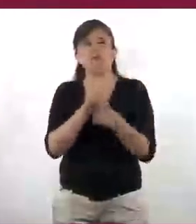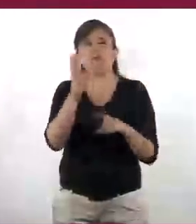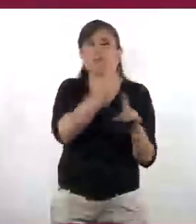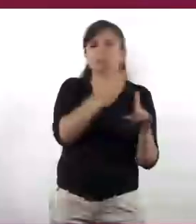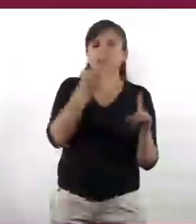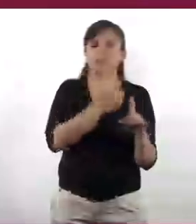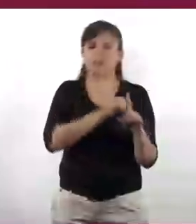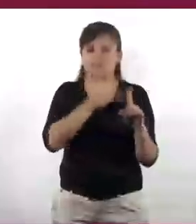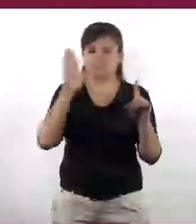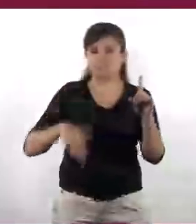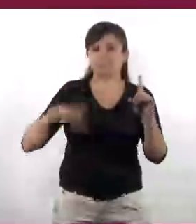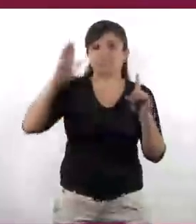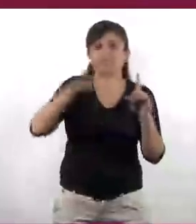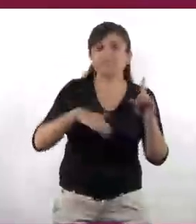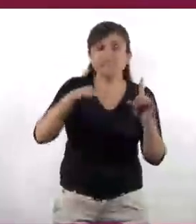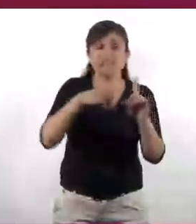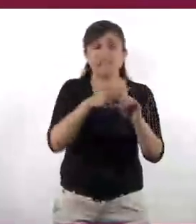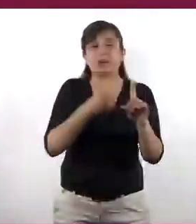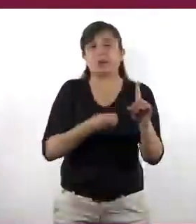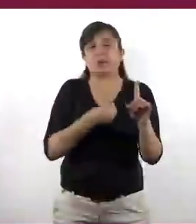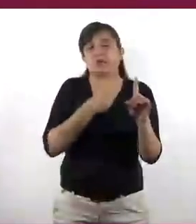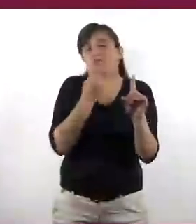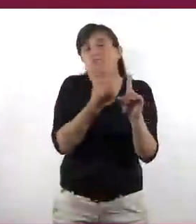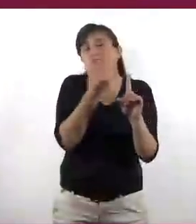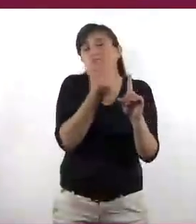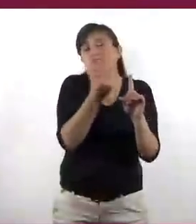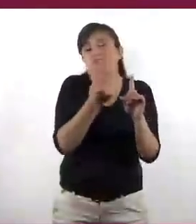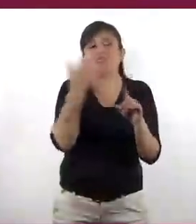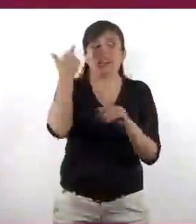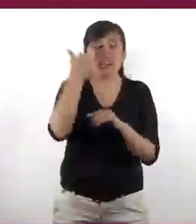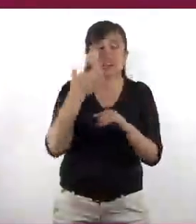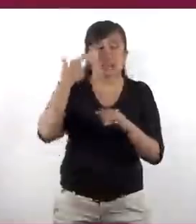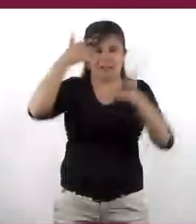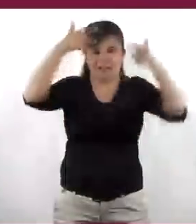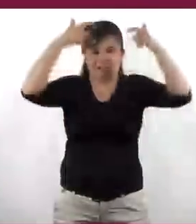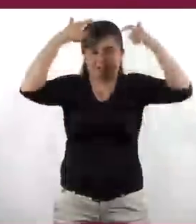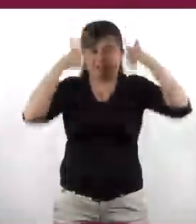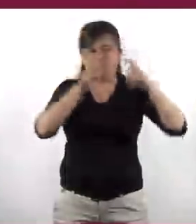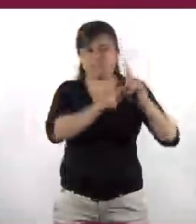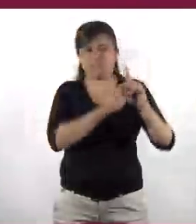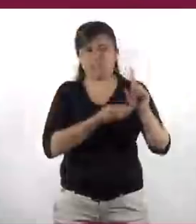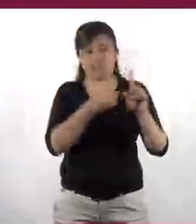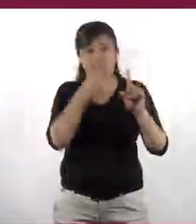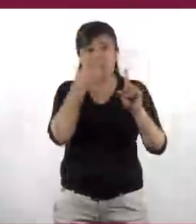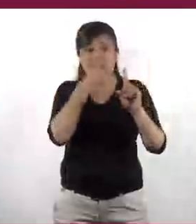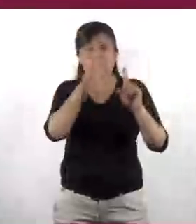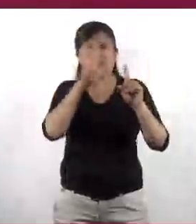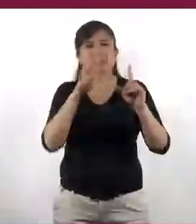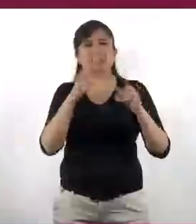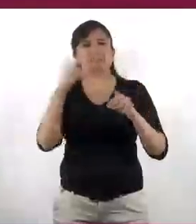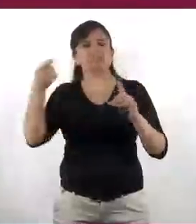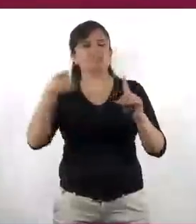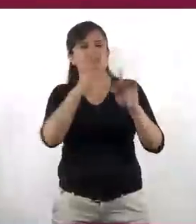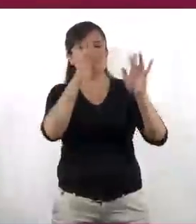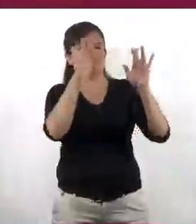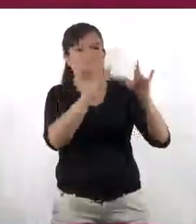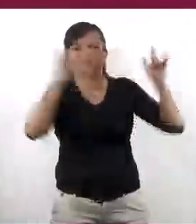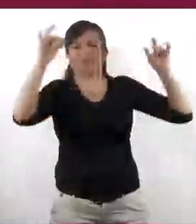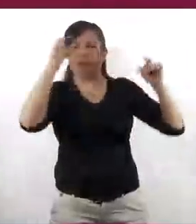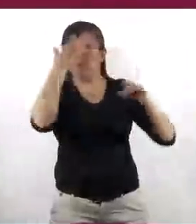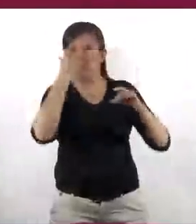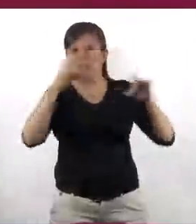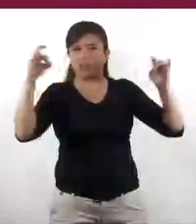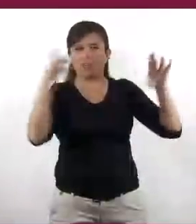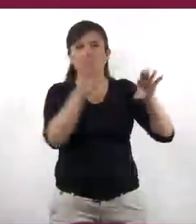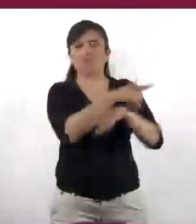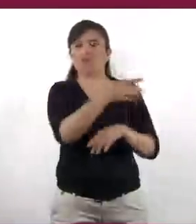contra todos los pronósticos, vivió para ser coronado rey de España. El hechizado, como era conocido en España, no